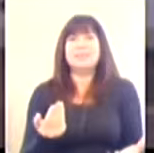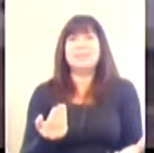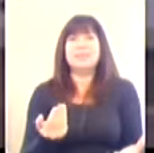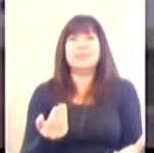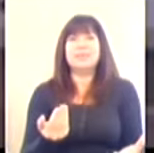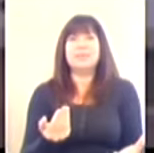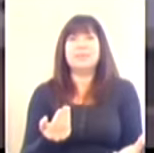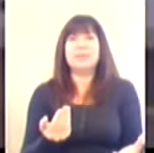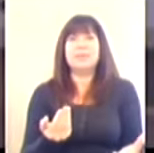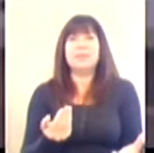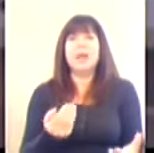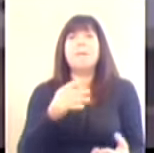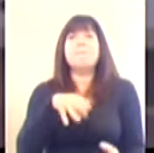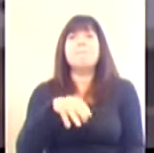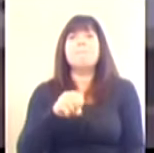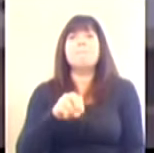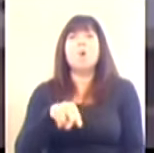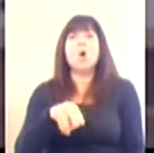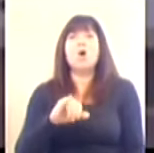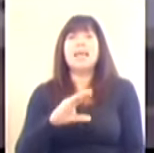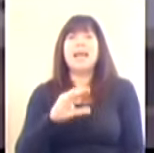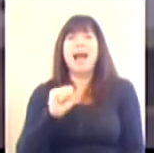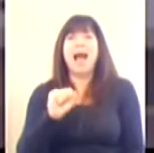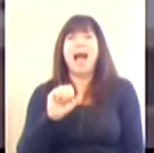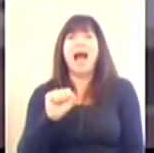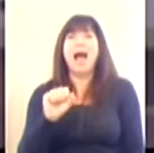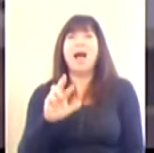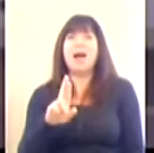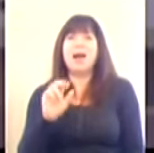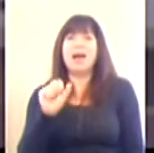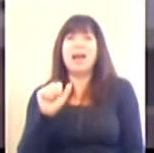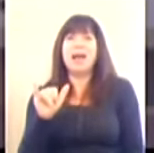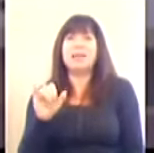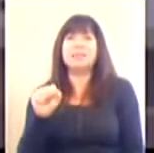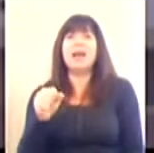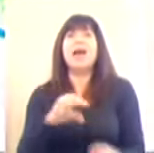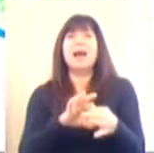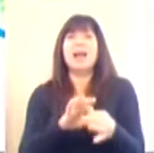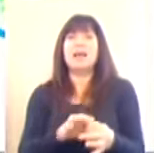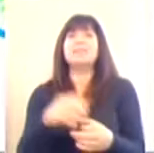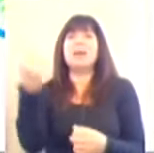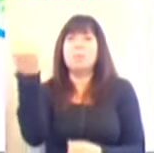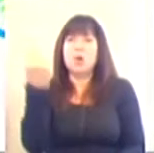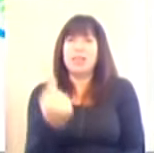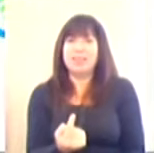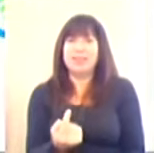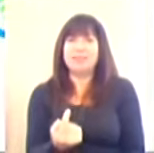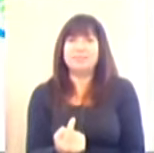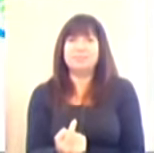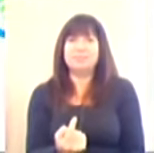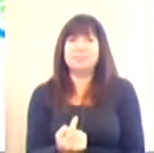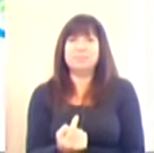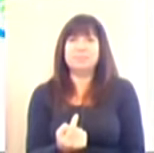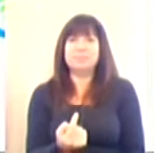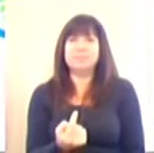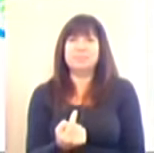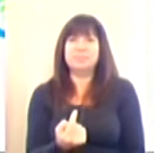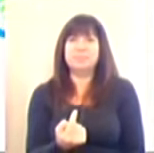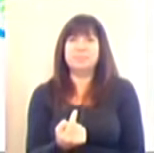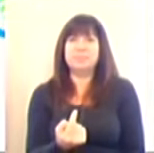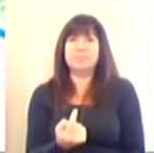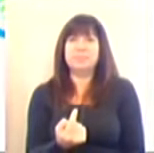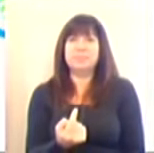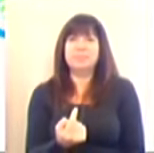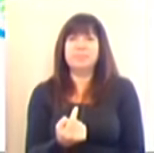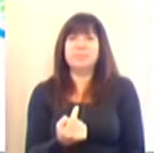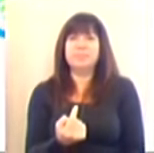Holanda. Mónica Araya, gracias por estar hoy día acá con nosotros. Las virtudes que hacia adelante, que tal vez de las